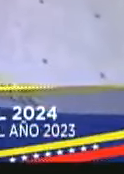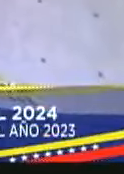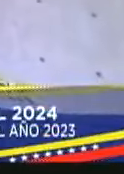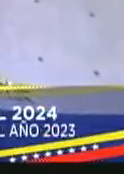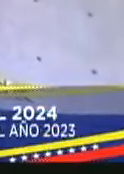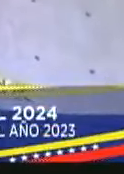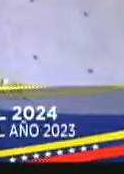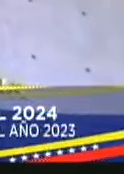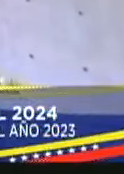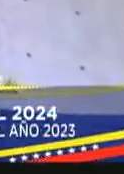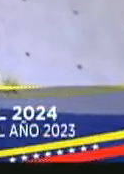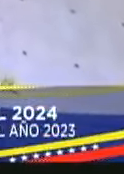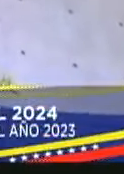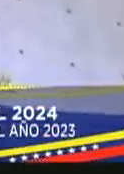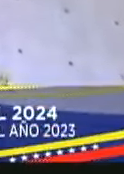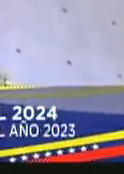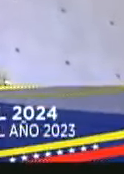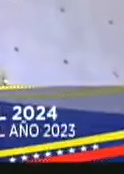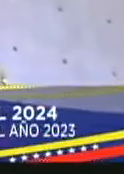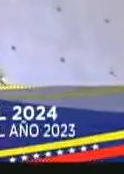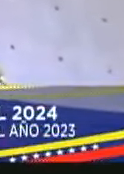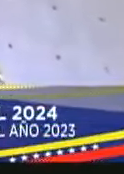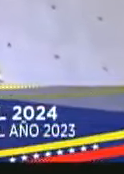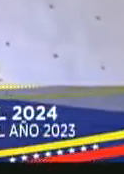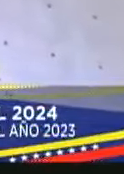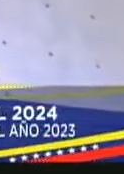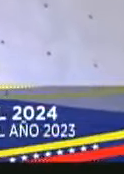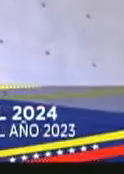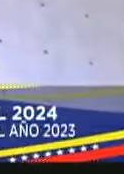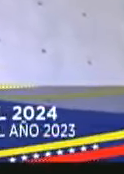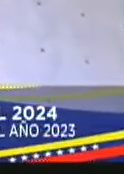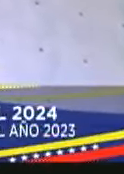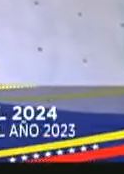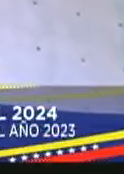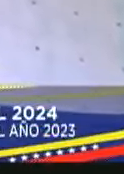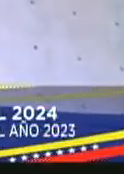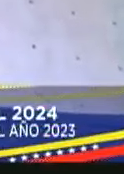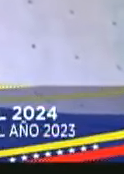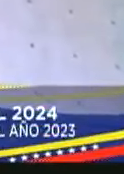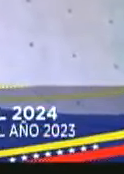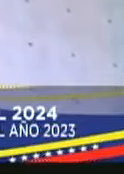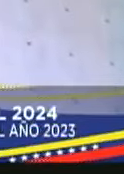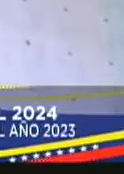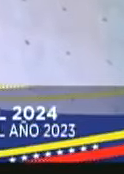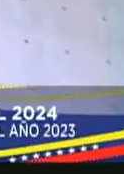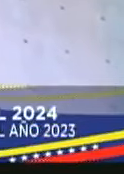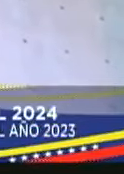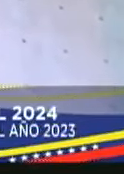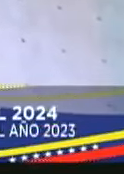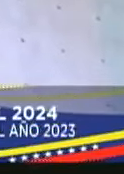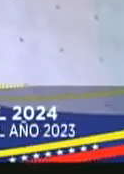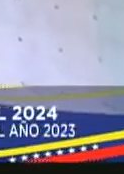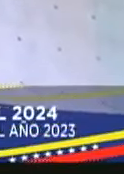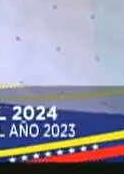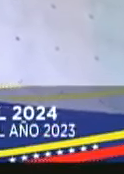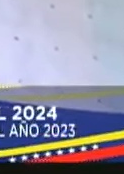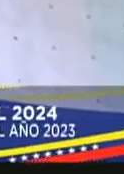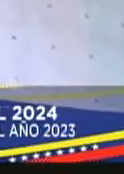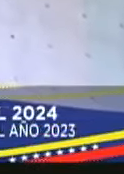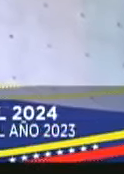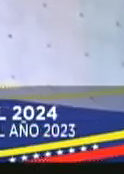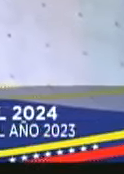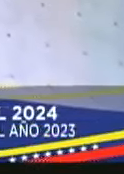Sobre la celeridad procesal, indicaba la expresidenta del TSJ, la magistrada Gladys Gutiérrez, que ante la era digital y